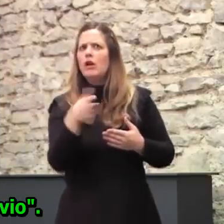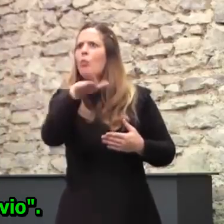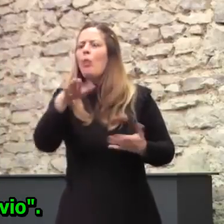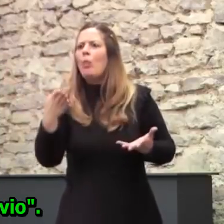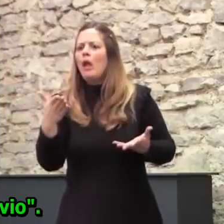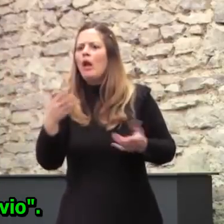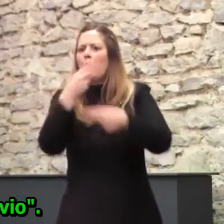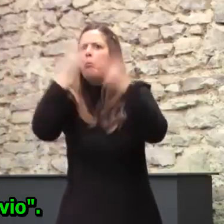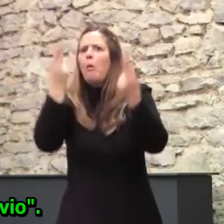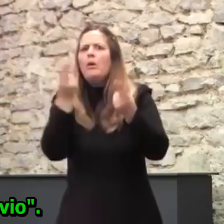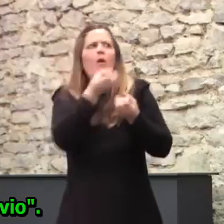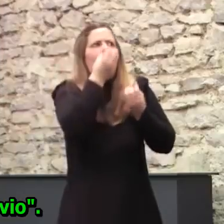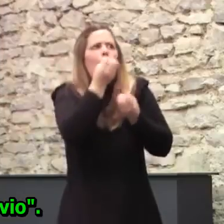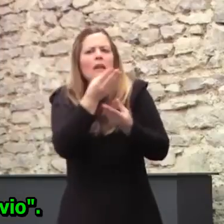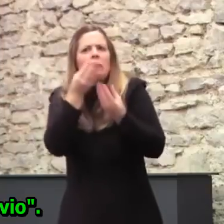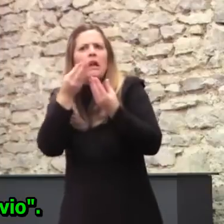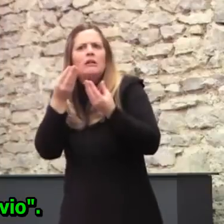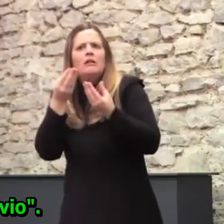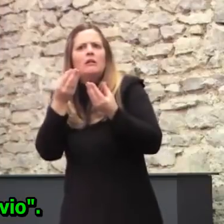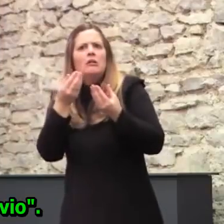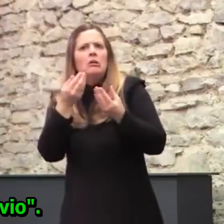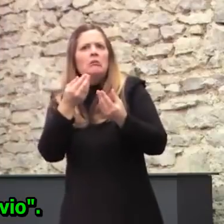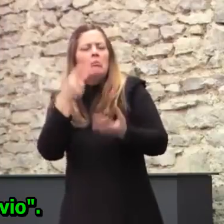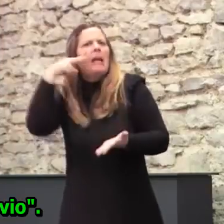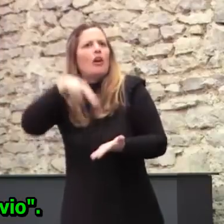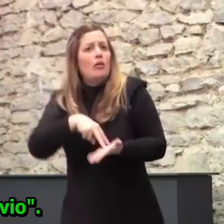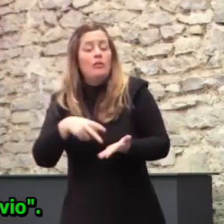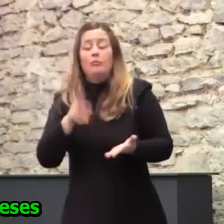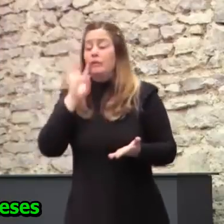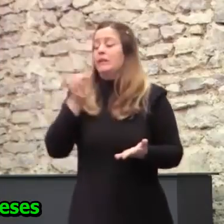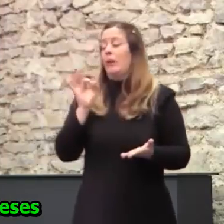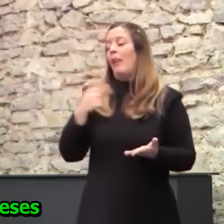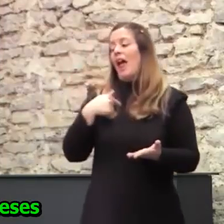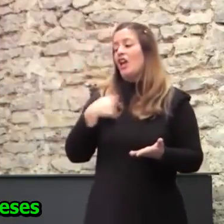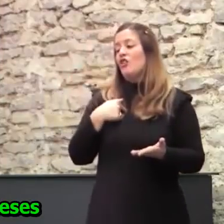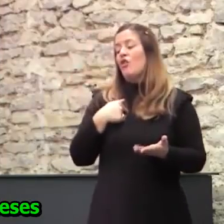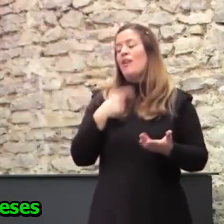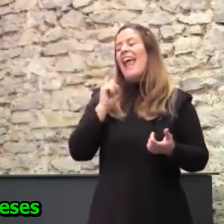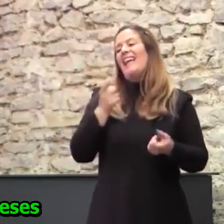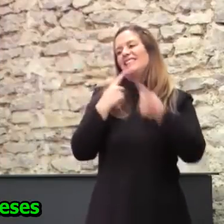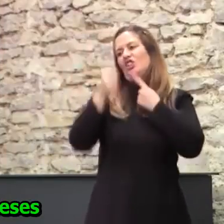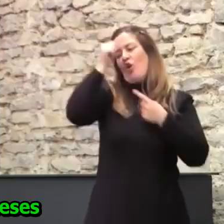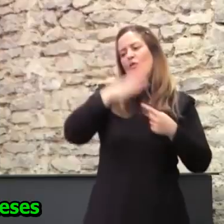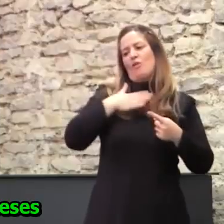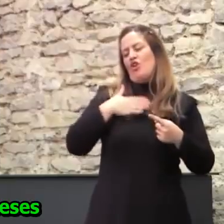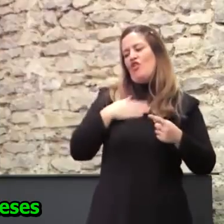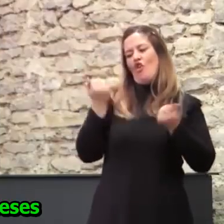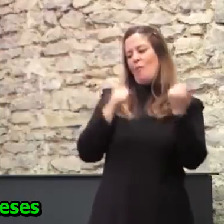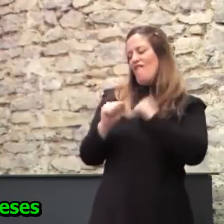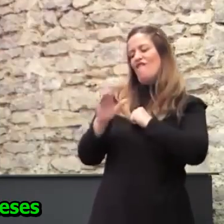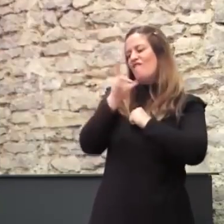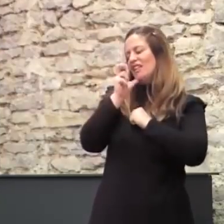¿no? Nadie públicamente expone, oye, pues me he portado muy mal con mi exnovio, ¿no? Por ejemplo, no fui sincera con él, o le puse los cuernos